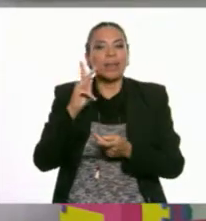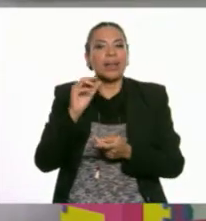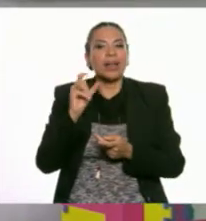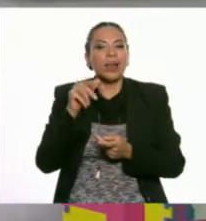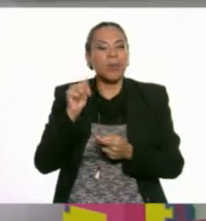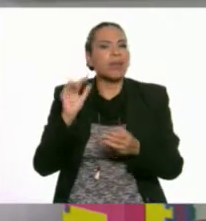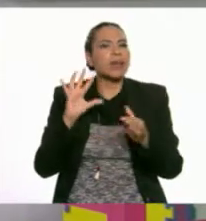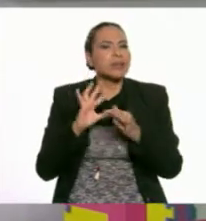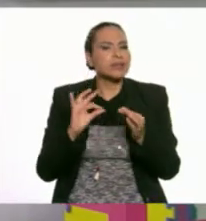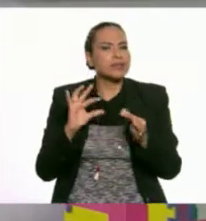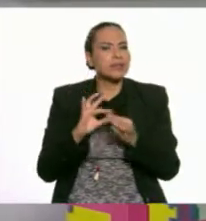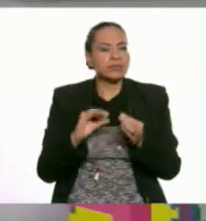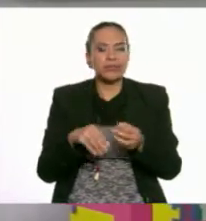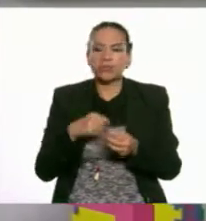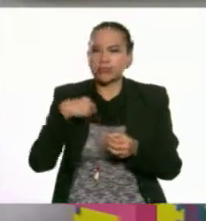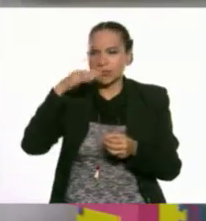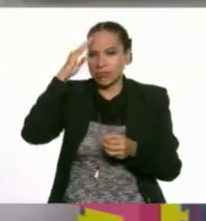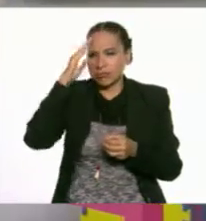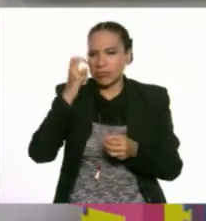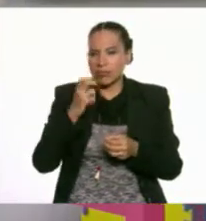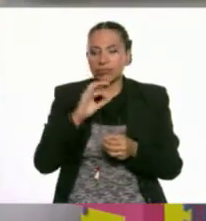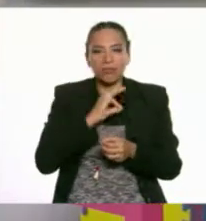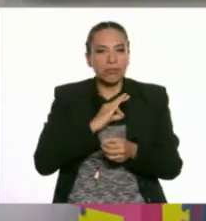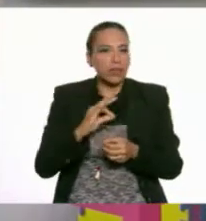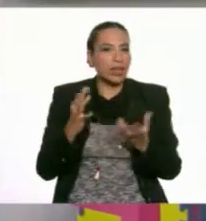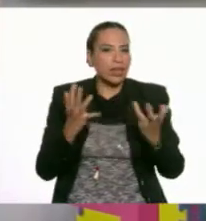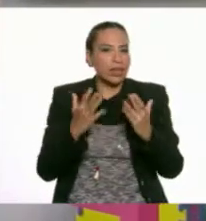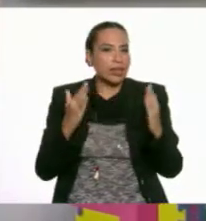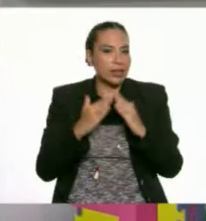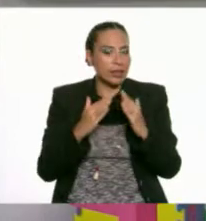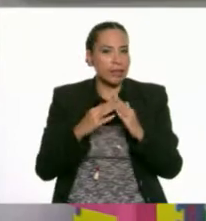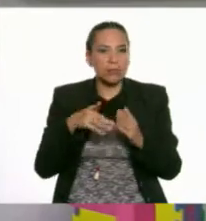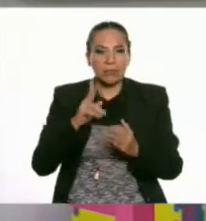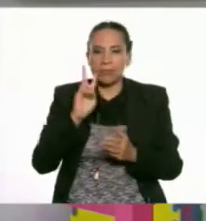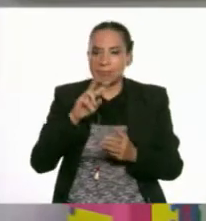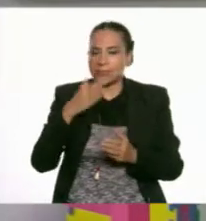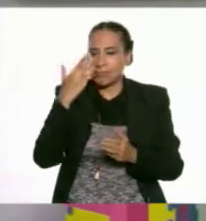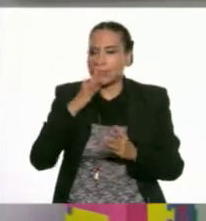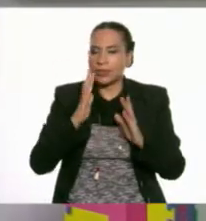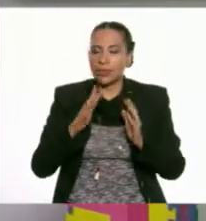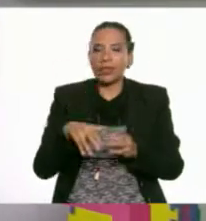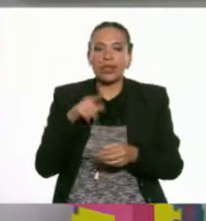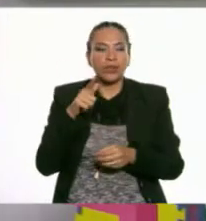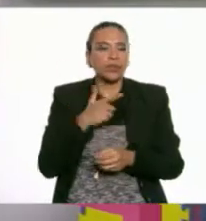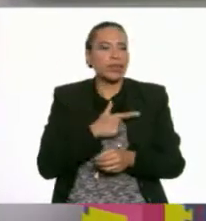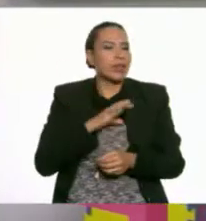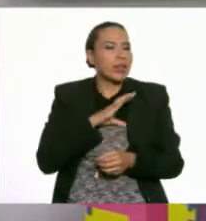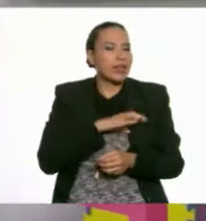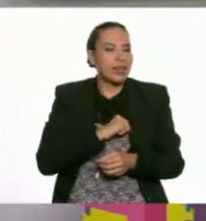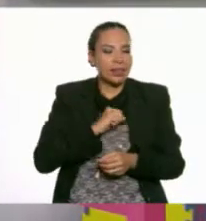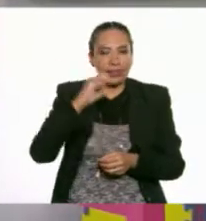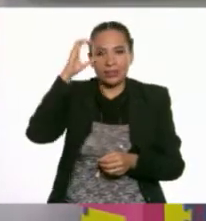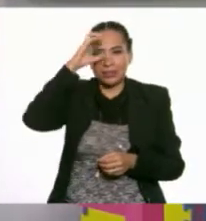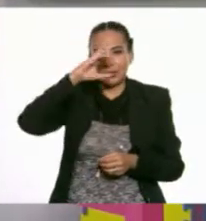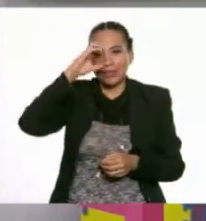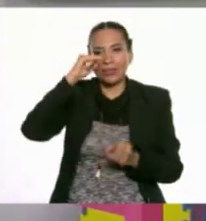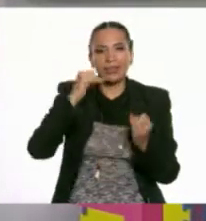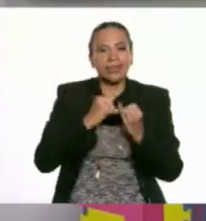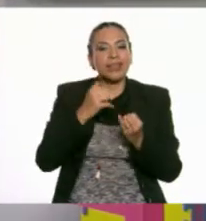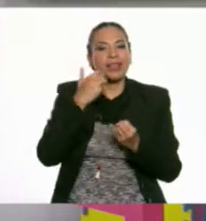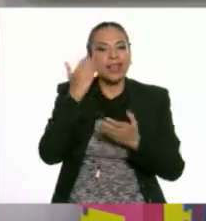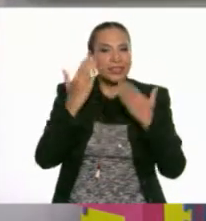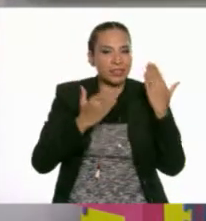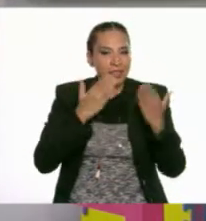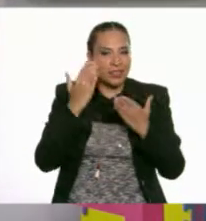nos explicó! No pensé que fuera posible hacerlo en casa, pero bueno, ya sabemos que además a ella que le encantan las ciencias y que además quiere